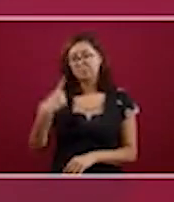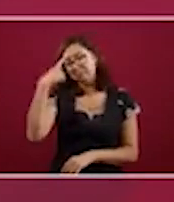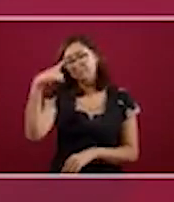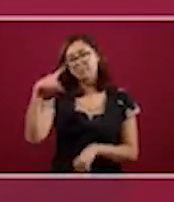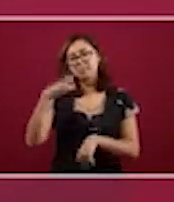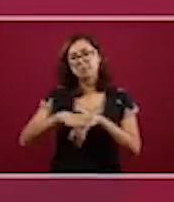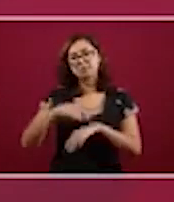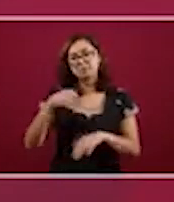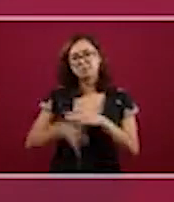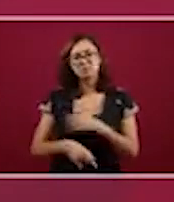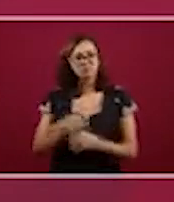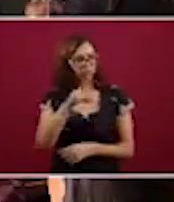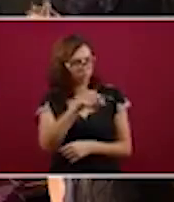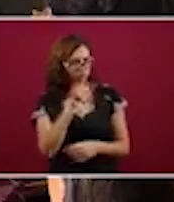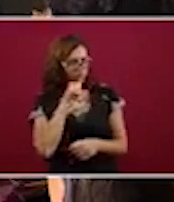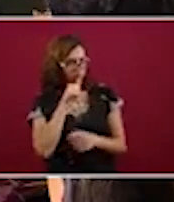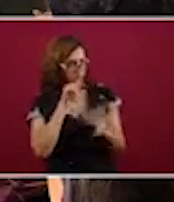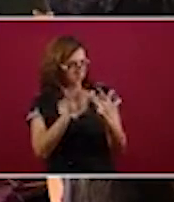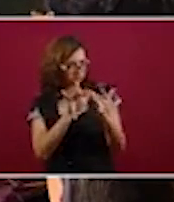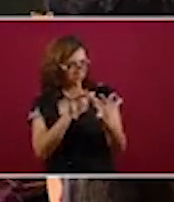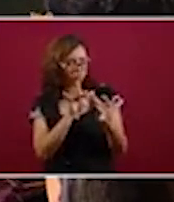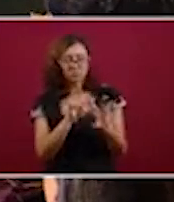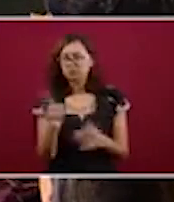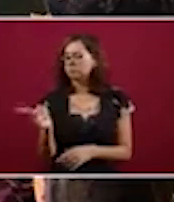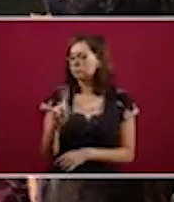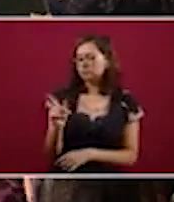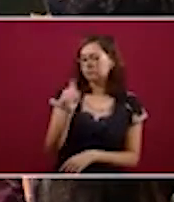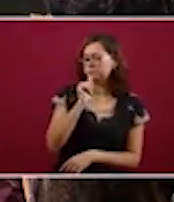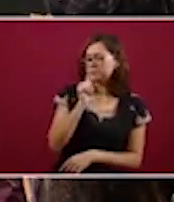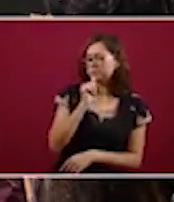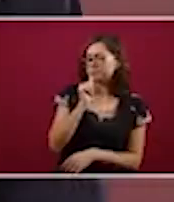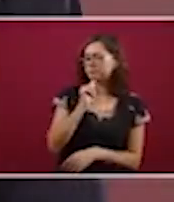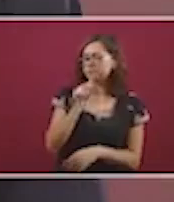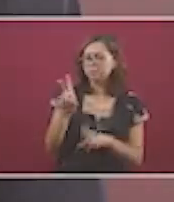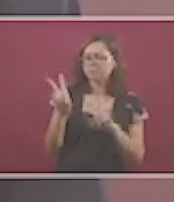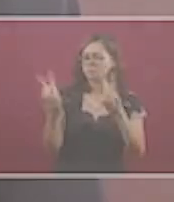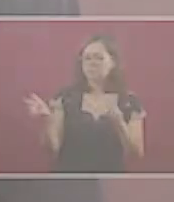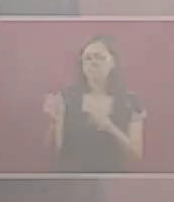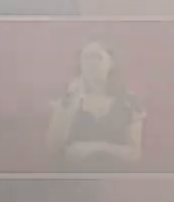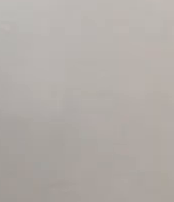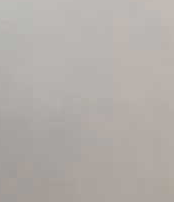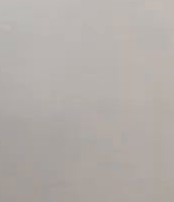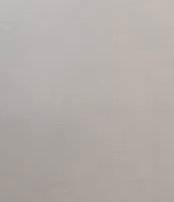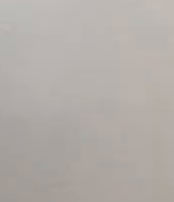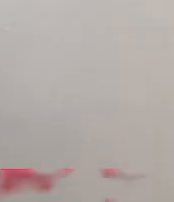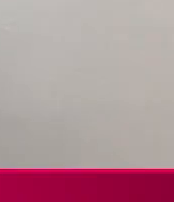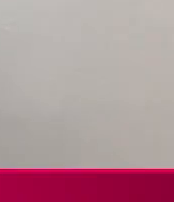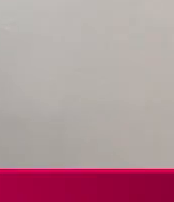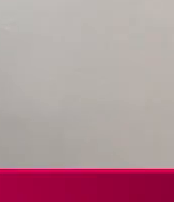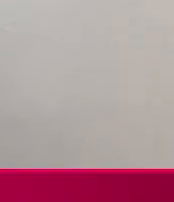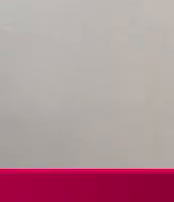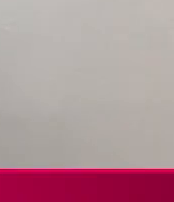conocer más. ¿Usted no ha hablado con el gobernador? No, no, sobre ese tema no. De esta manera, el